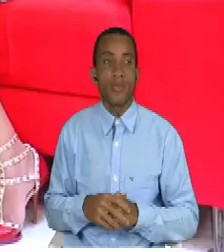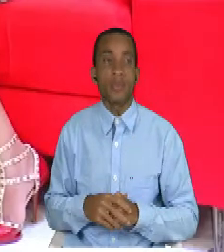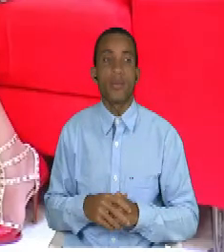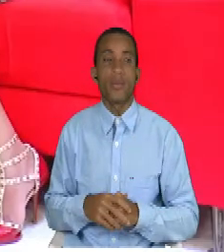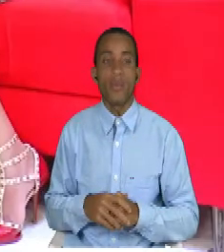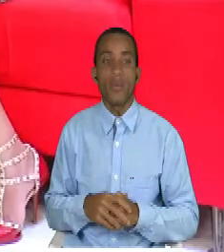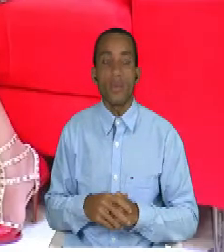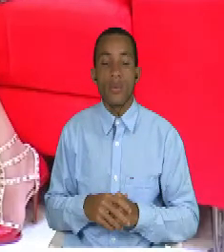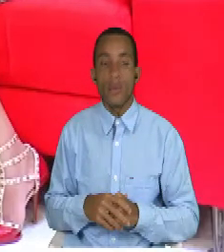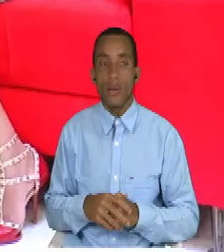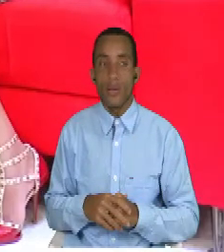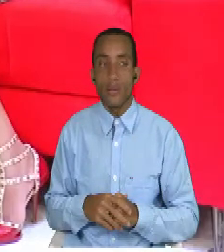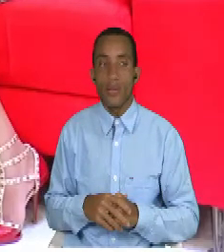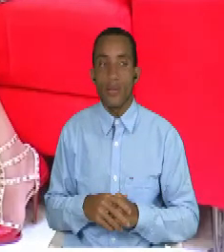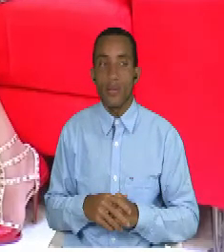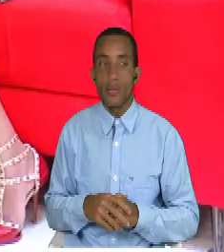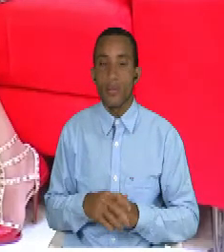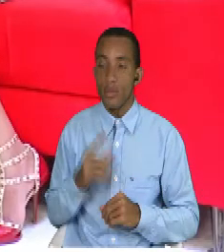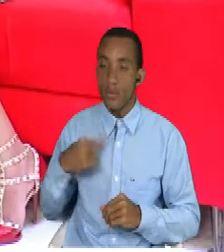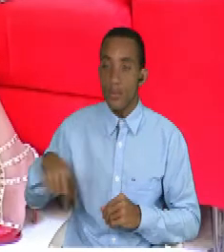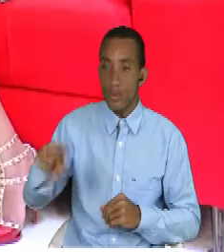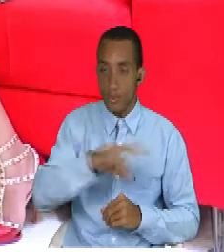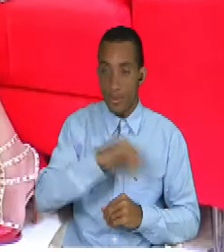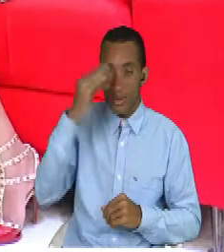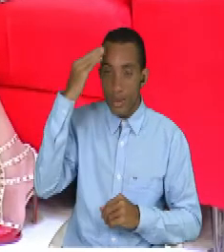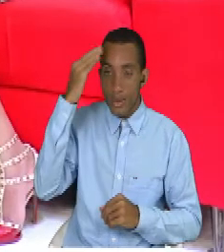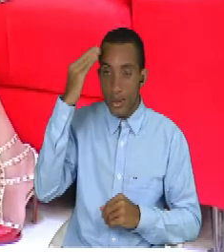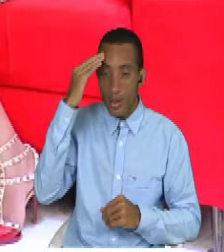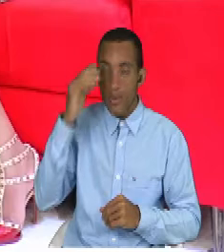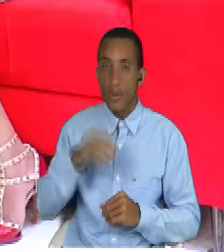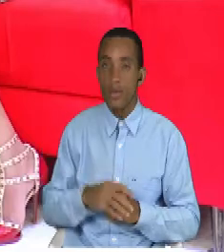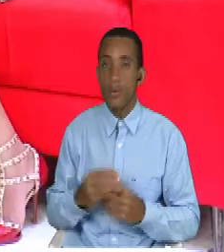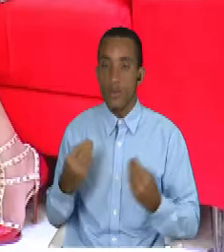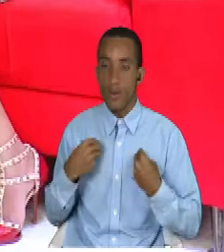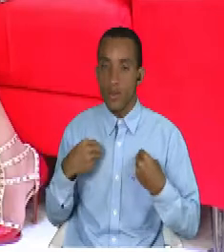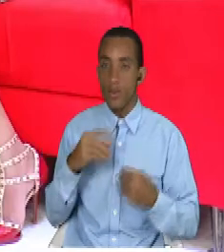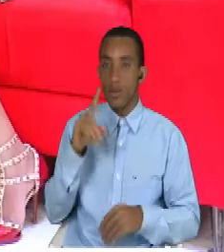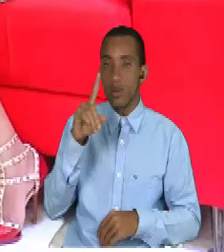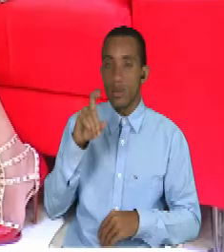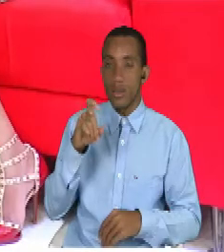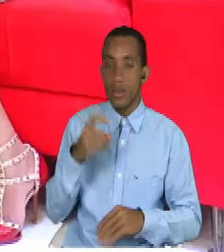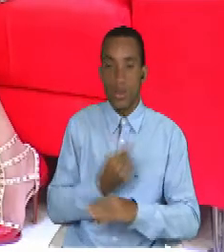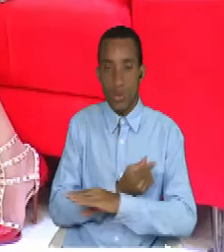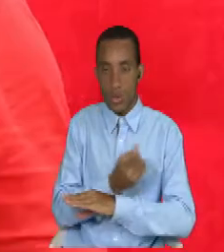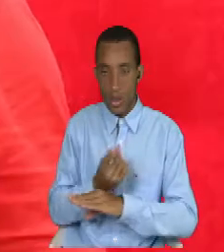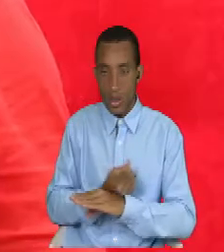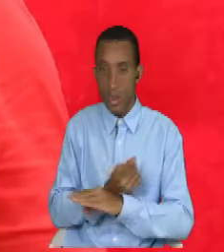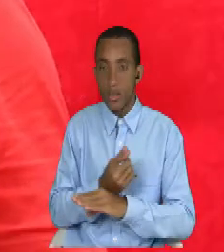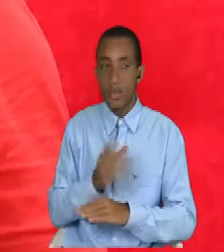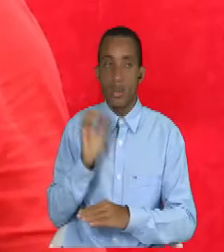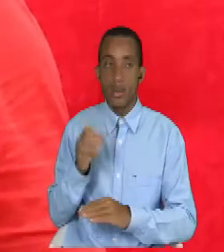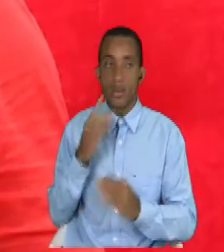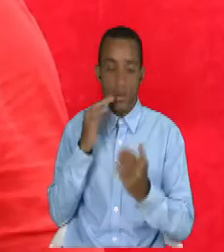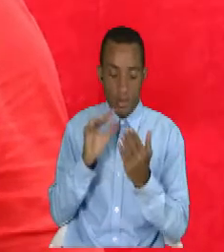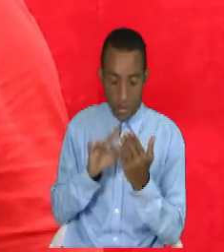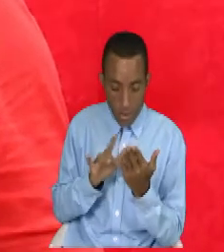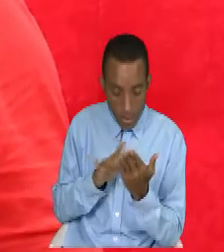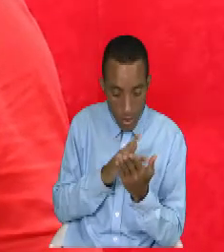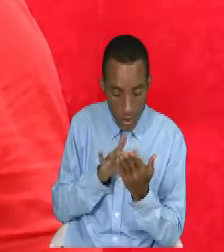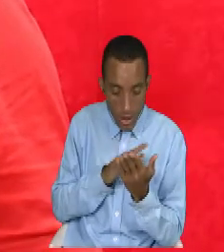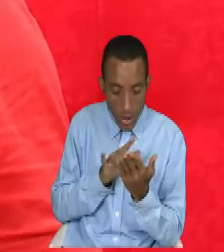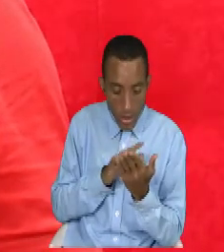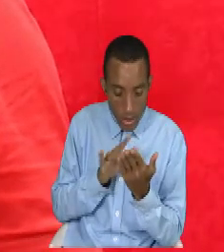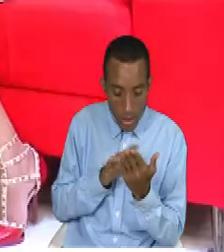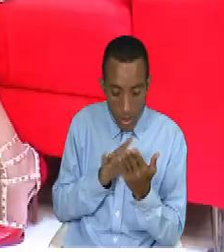lo siguiente ustedes sabían que vivimos alrededor de 6 horas al día en el celular no sé si sea